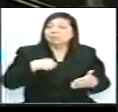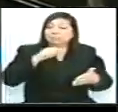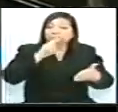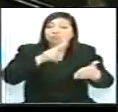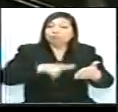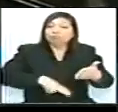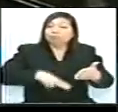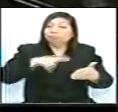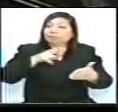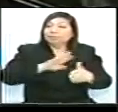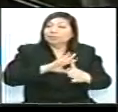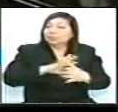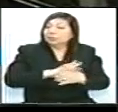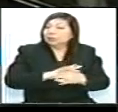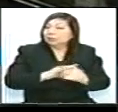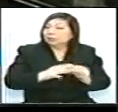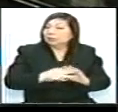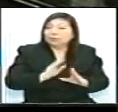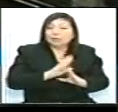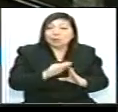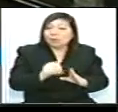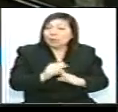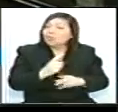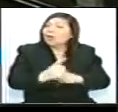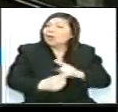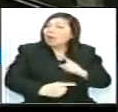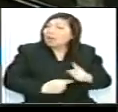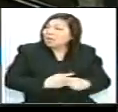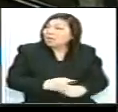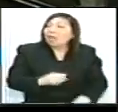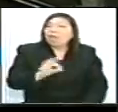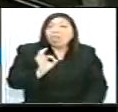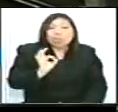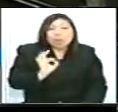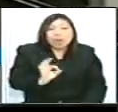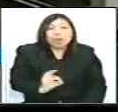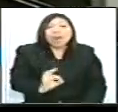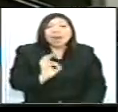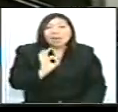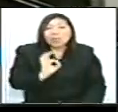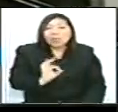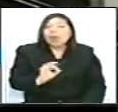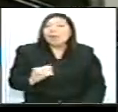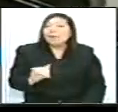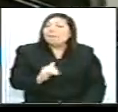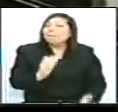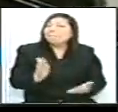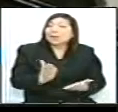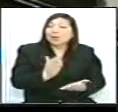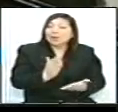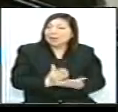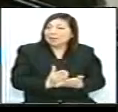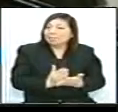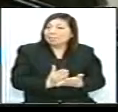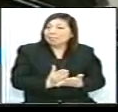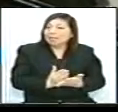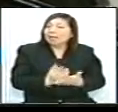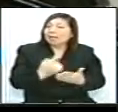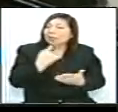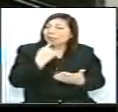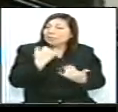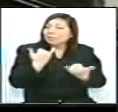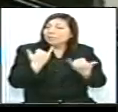la proyección histórica, todos los años sucede lo mismo. Y esto es una de las cosas que quisiéramos que se